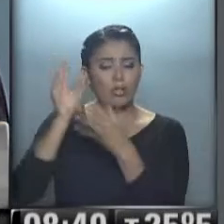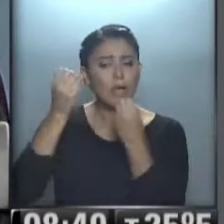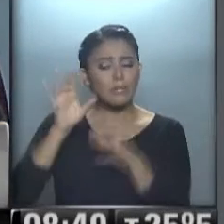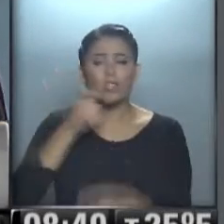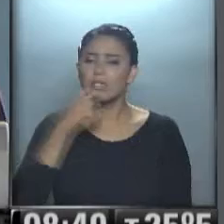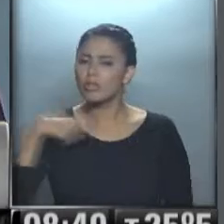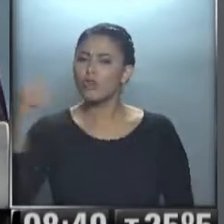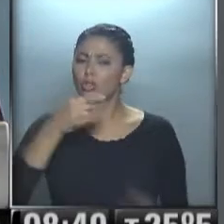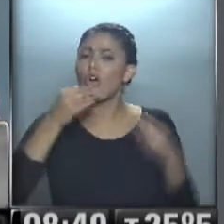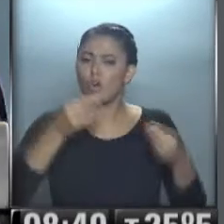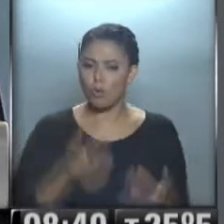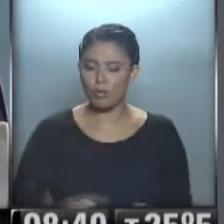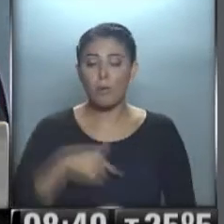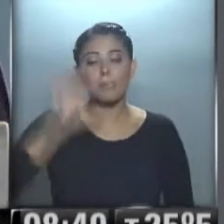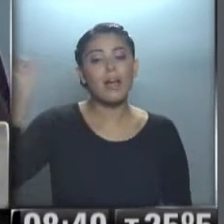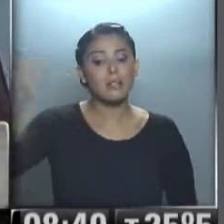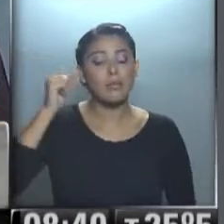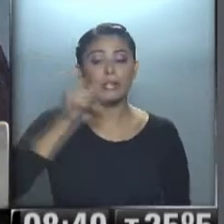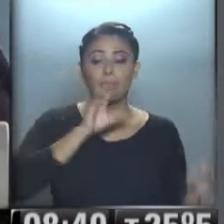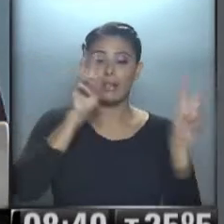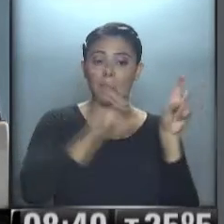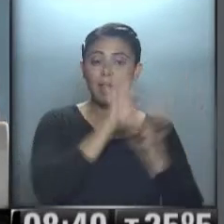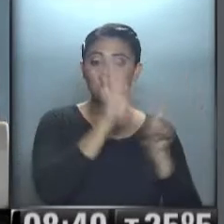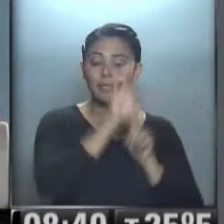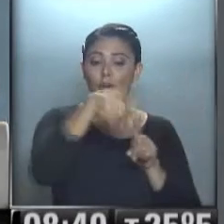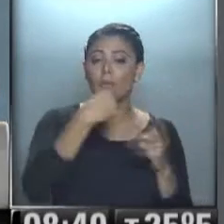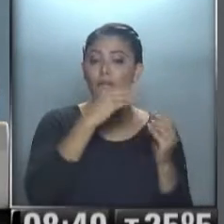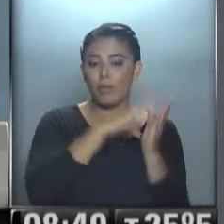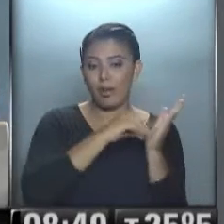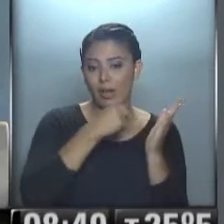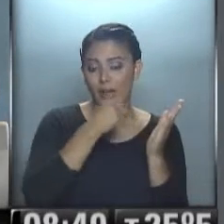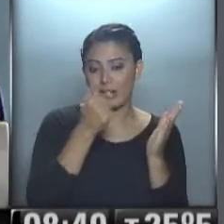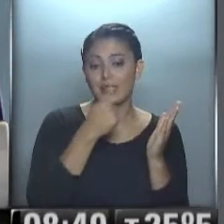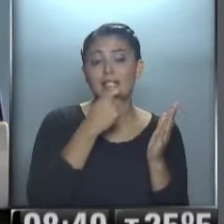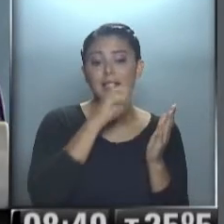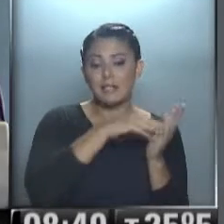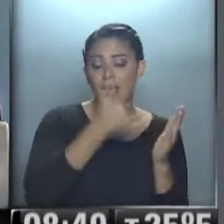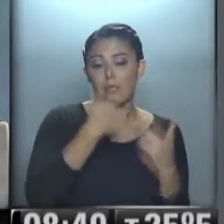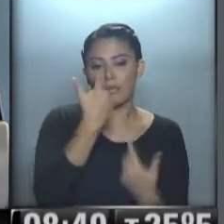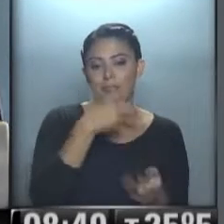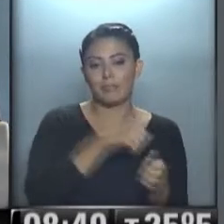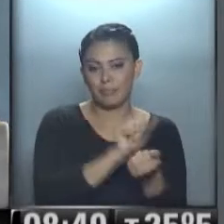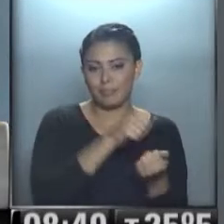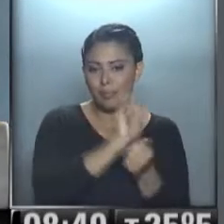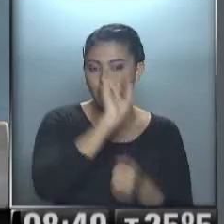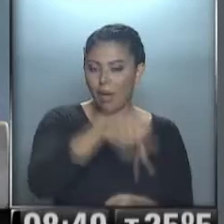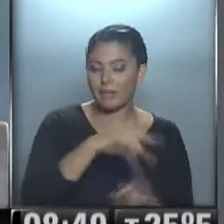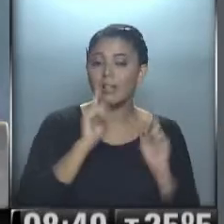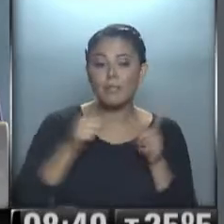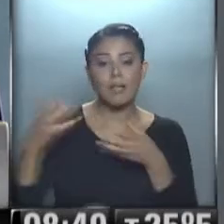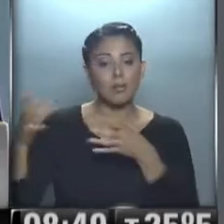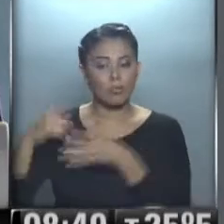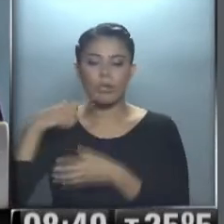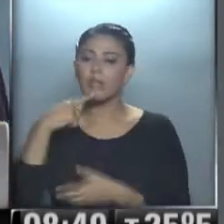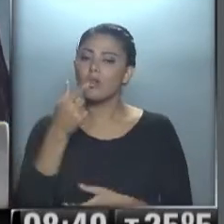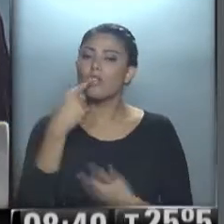desacuerdo pero lo más importante es que con el trigo se hace la harina y que con la harina se hace el pan a propósito de este tema la mesa de enlace también anunció